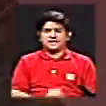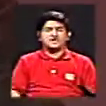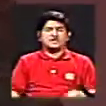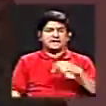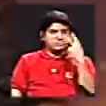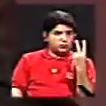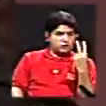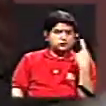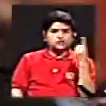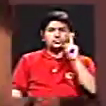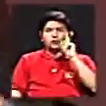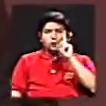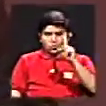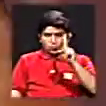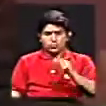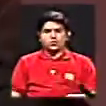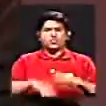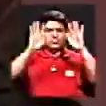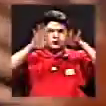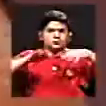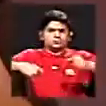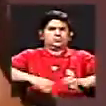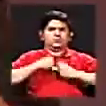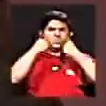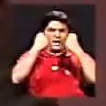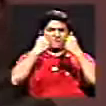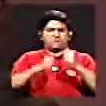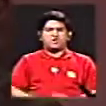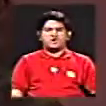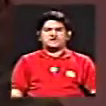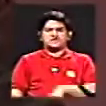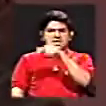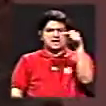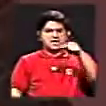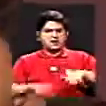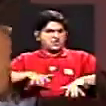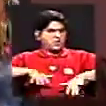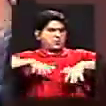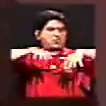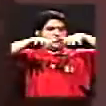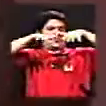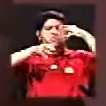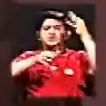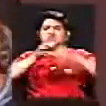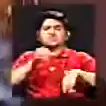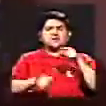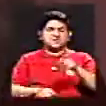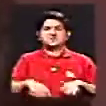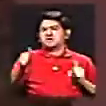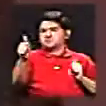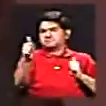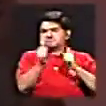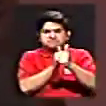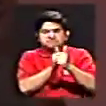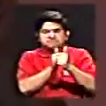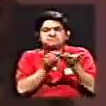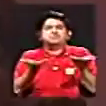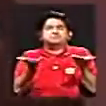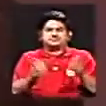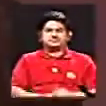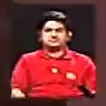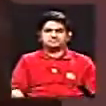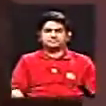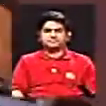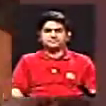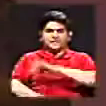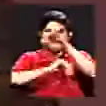tubo de los tres, en una lluvia muy fuerte, ante una crecida del río, simplemente el río desbordó la alcantarilla,